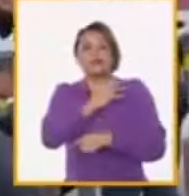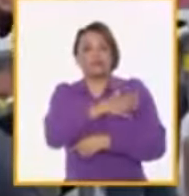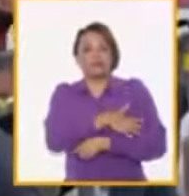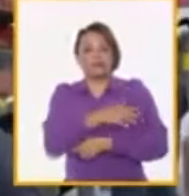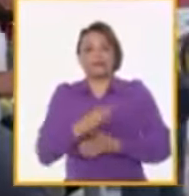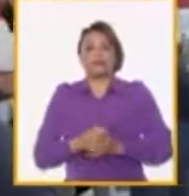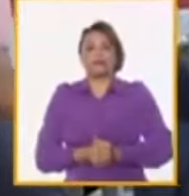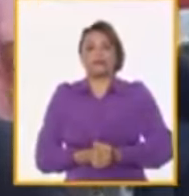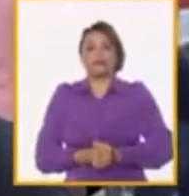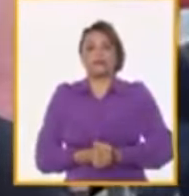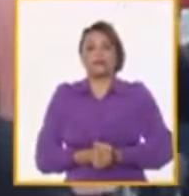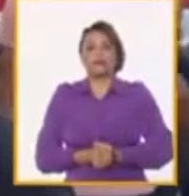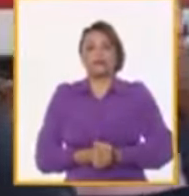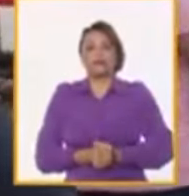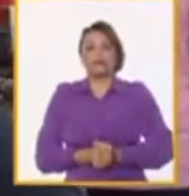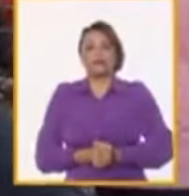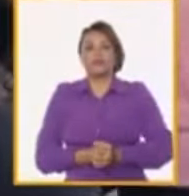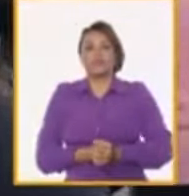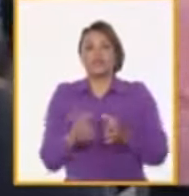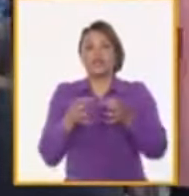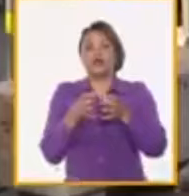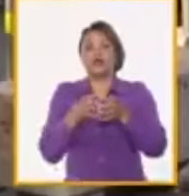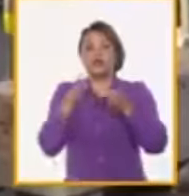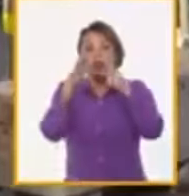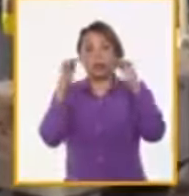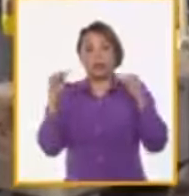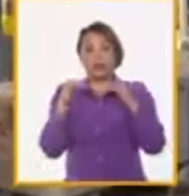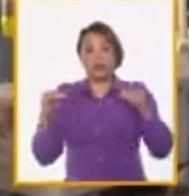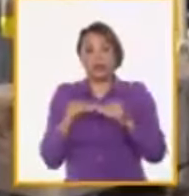grupo libanés estimó que el enemigo israelí es